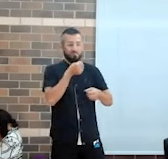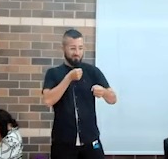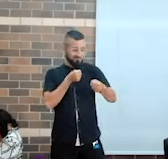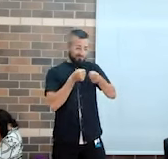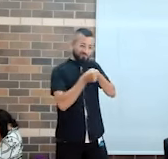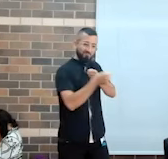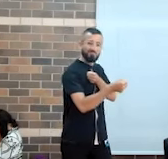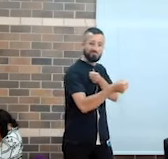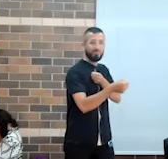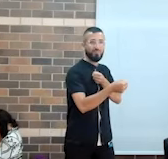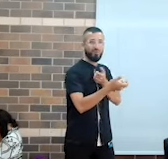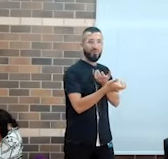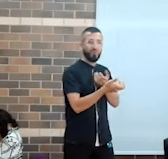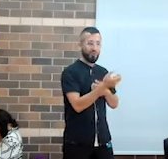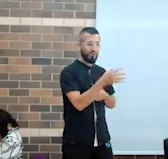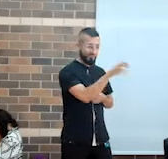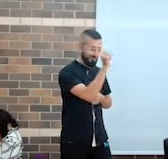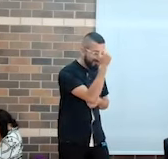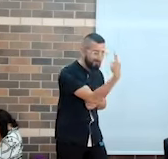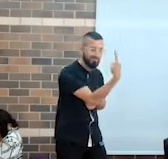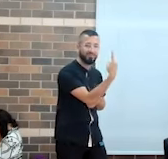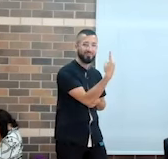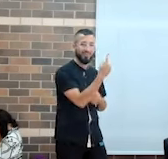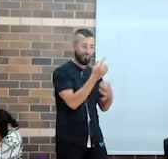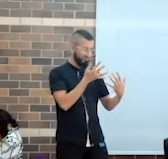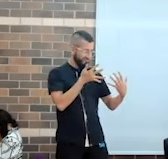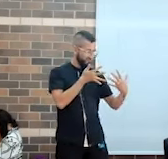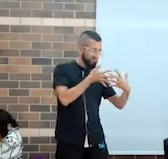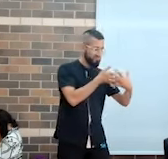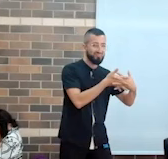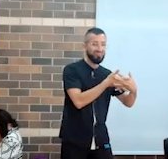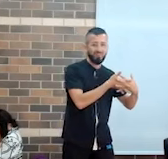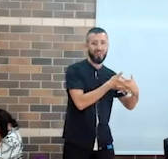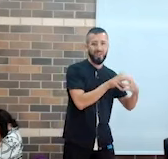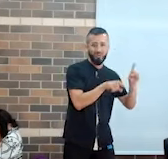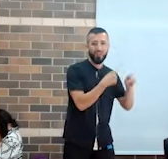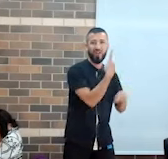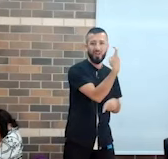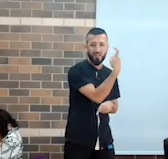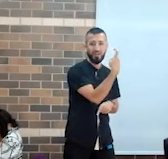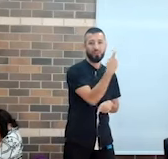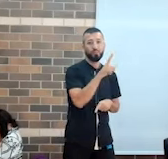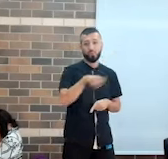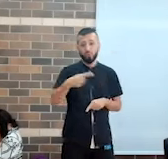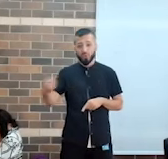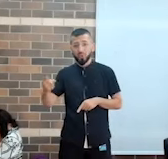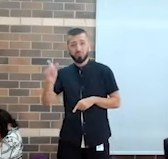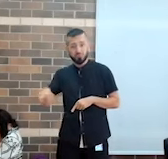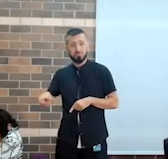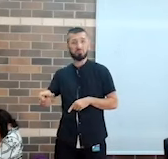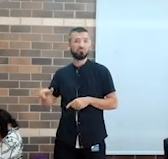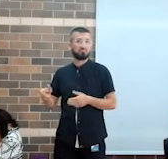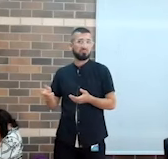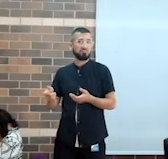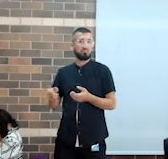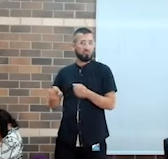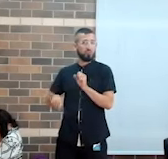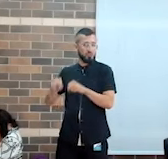más esa integración en la sociedad, pero otras personas quizás hay que seguirlo trabajando y que también